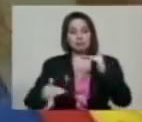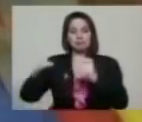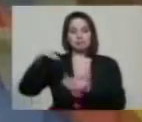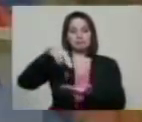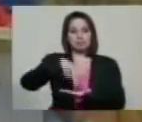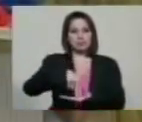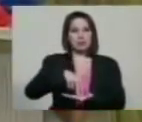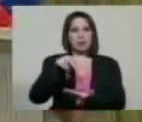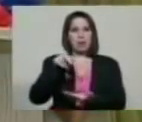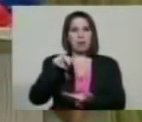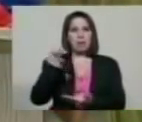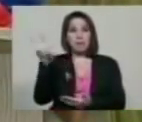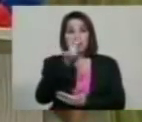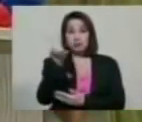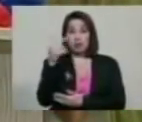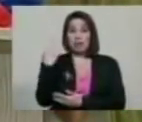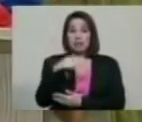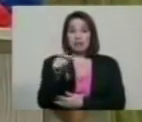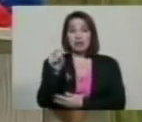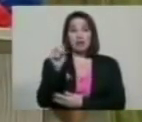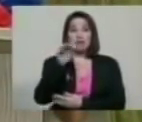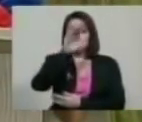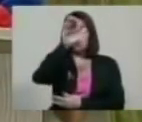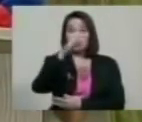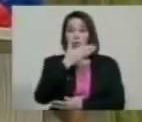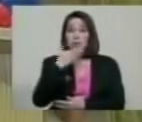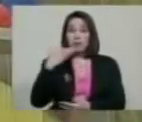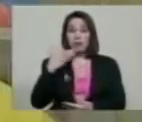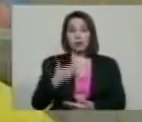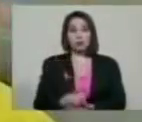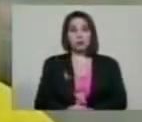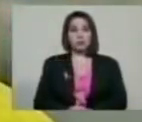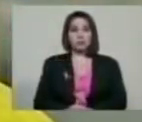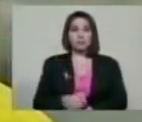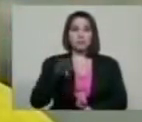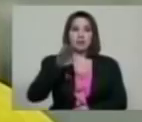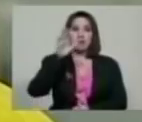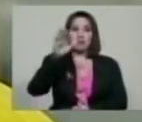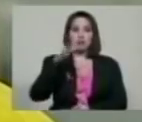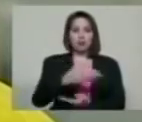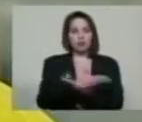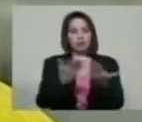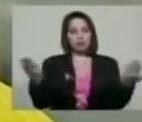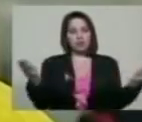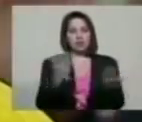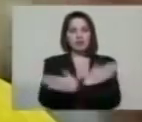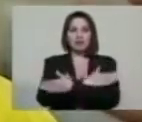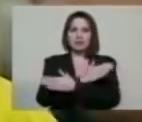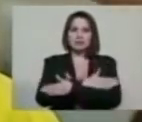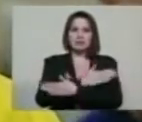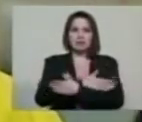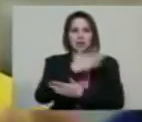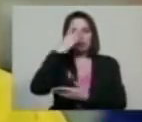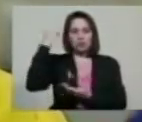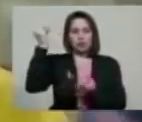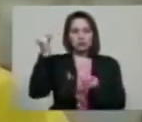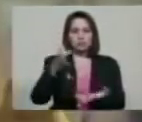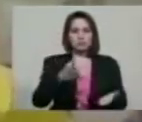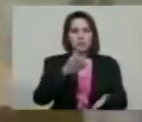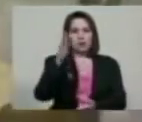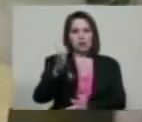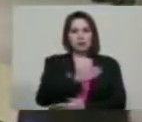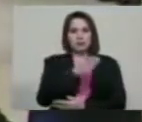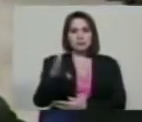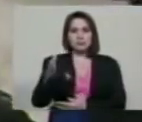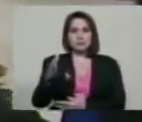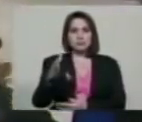Venezuela tiene futuro, Morochito. Venezuela tiene futuro. Y el futuro son ustedes. Felicidades, muchachos. Que Dios los bendiga. Que Dios bendiga a